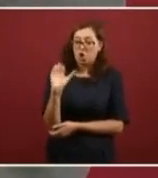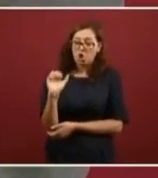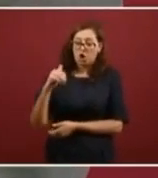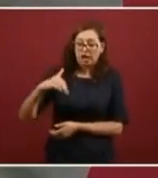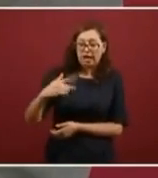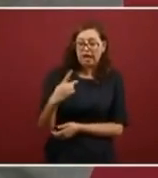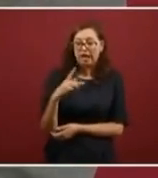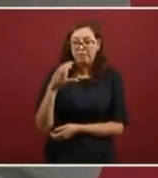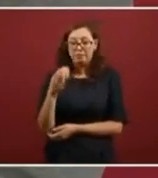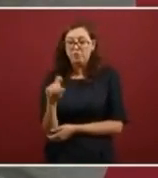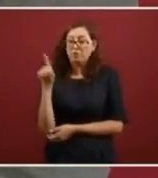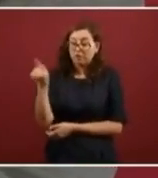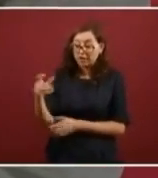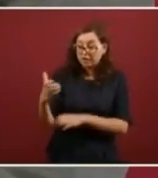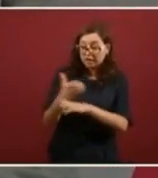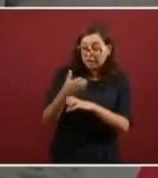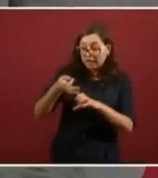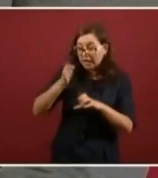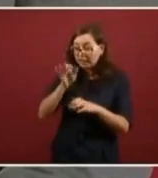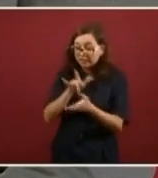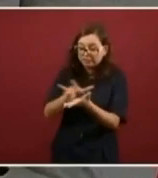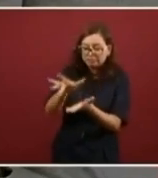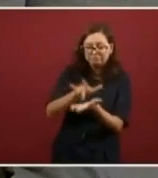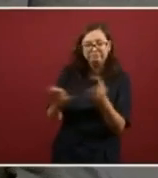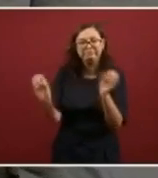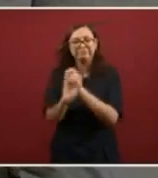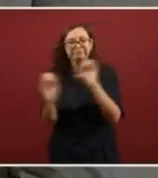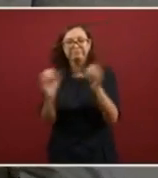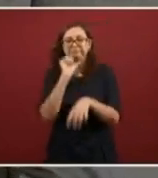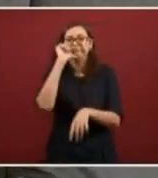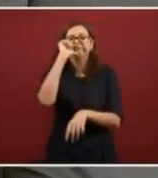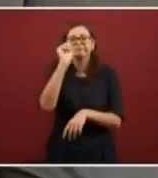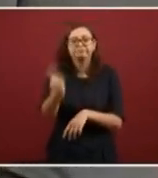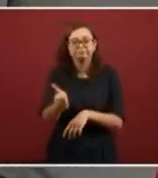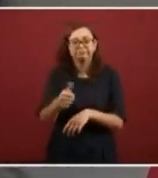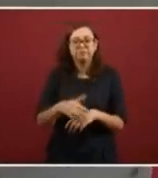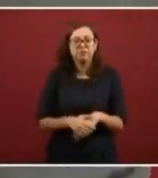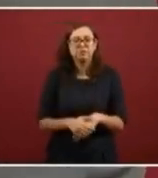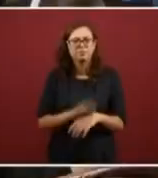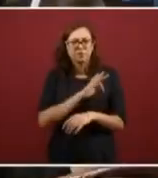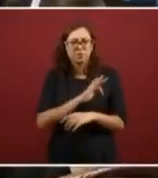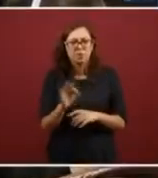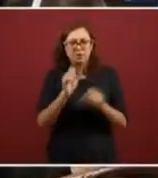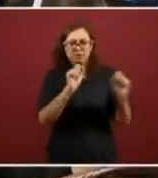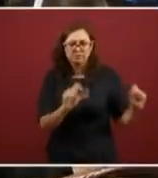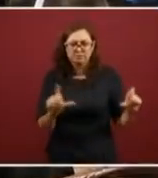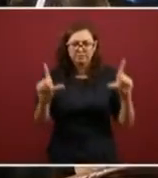no se incluía al productor de café. Ahora, si ponen la lámina,